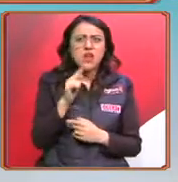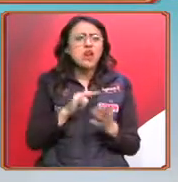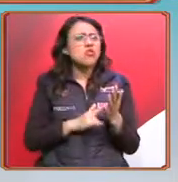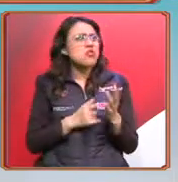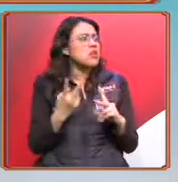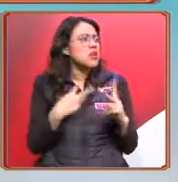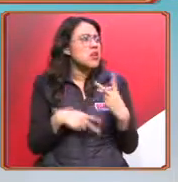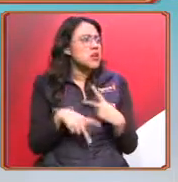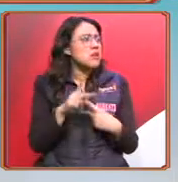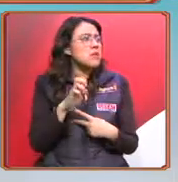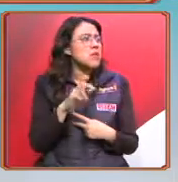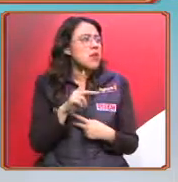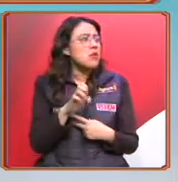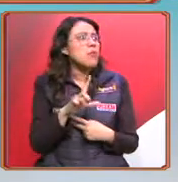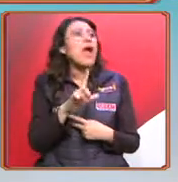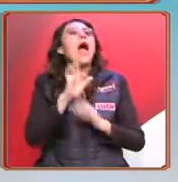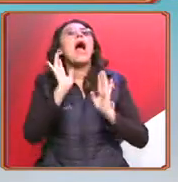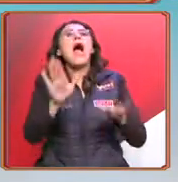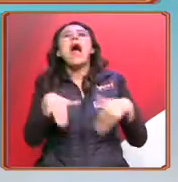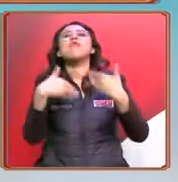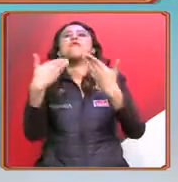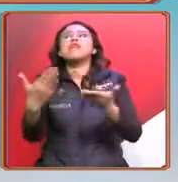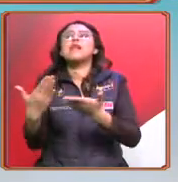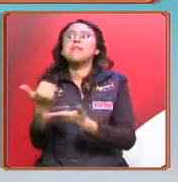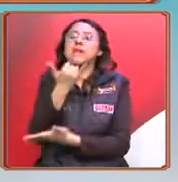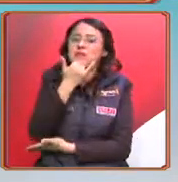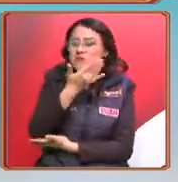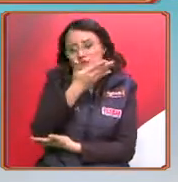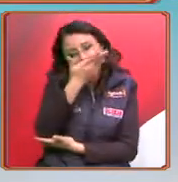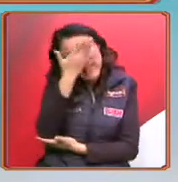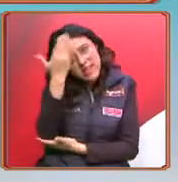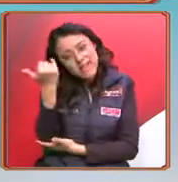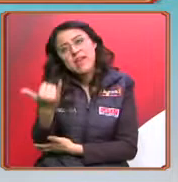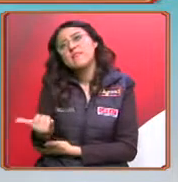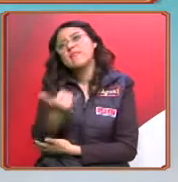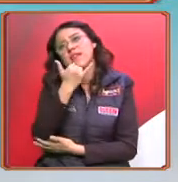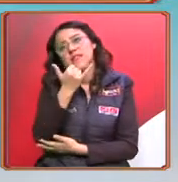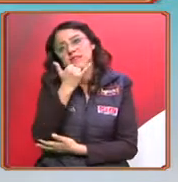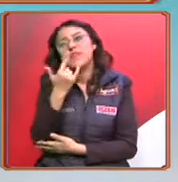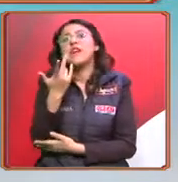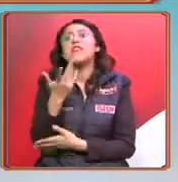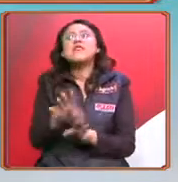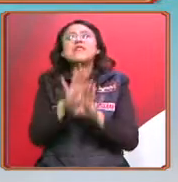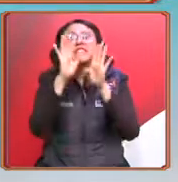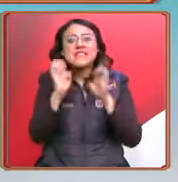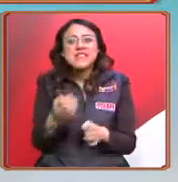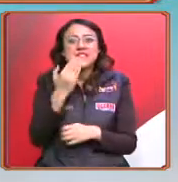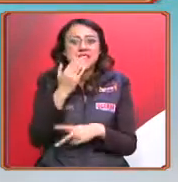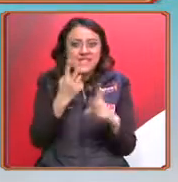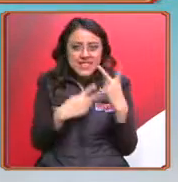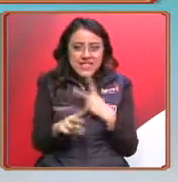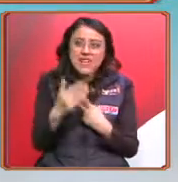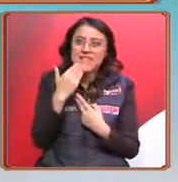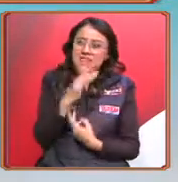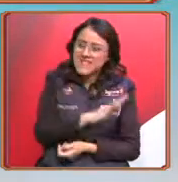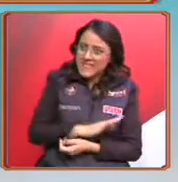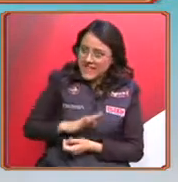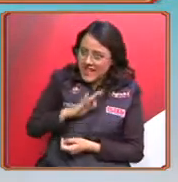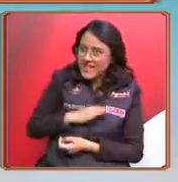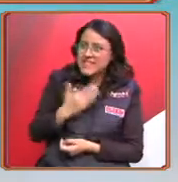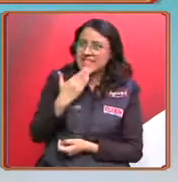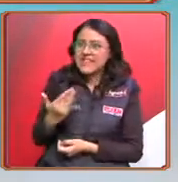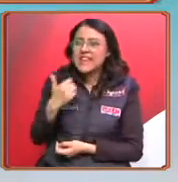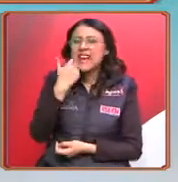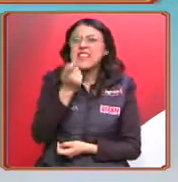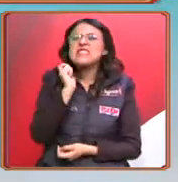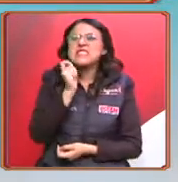hora pasa Penélope? No, ya está en el contenedor. Ah, venía con juguetes. No, no sabía, claro. Pero bueno. Penélope, ¿cómo estás? Bienvenida a bordo. Feliz de la vida. Y